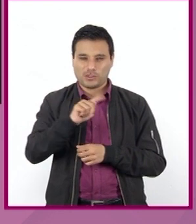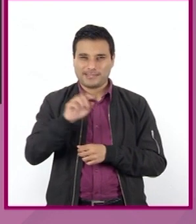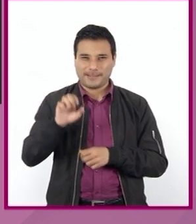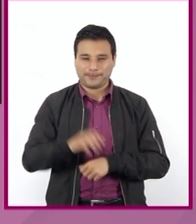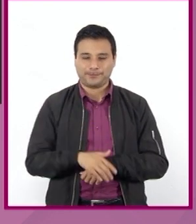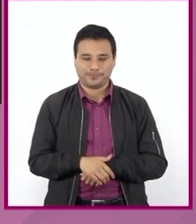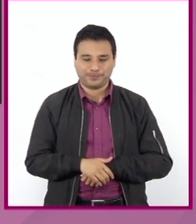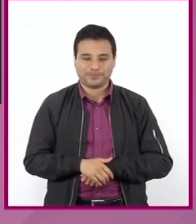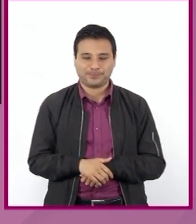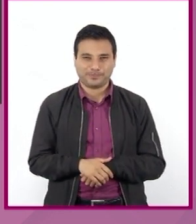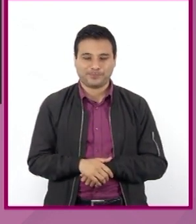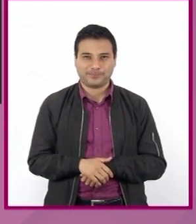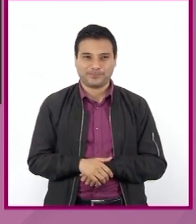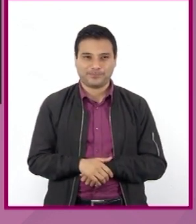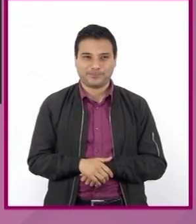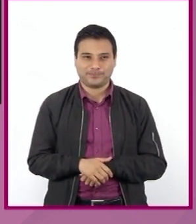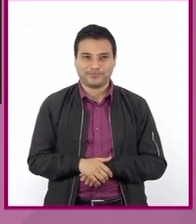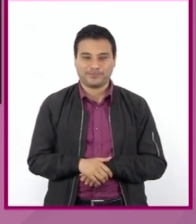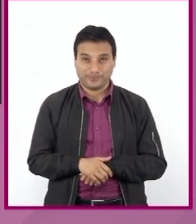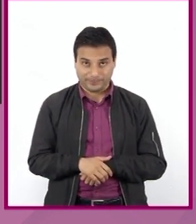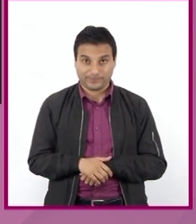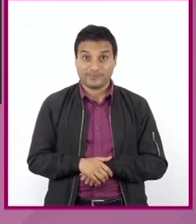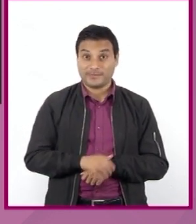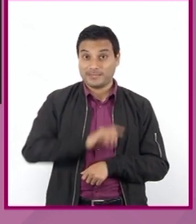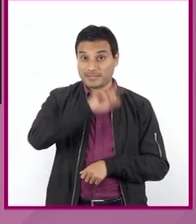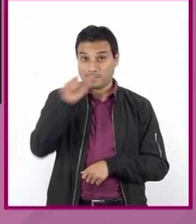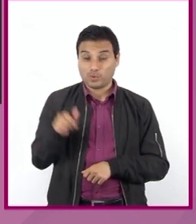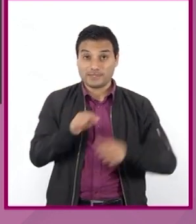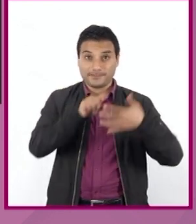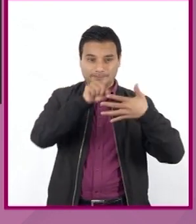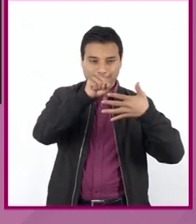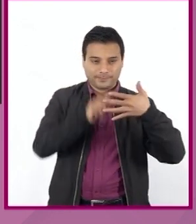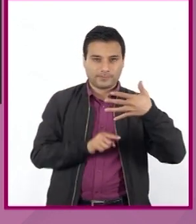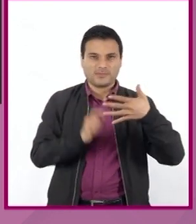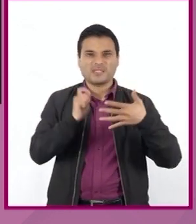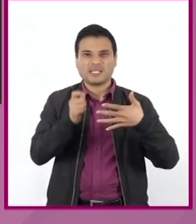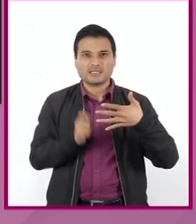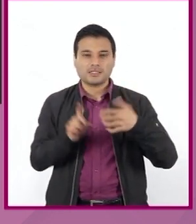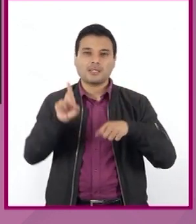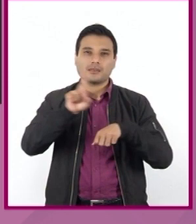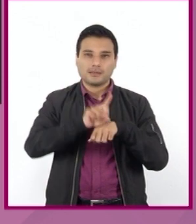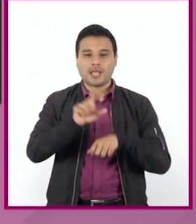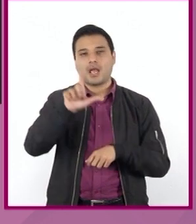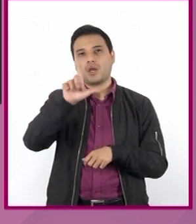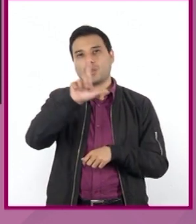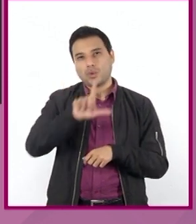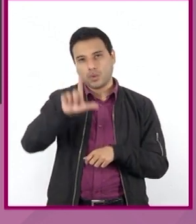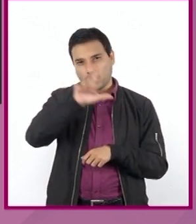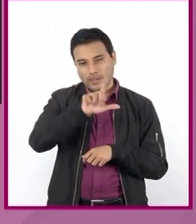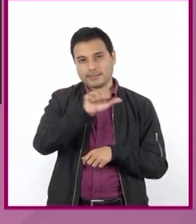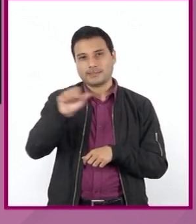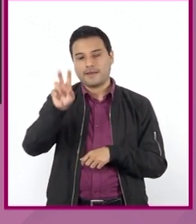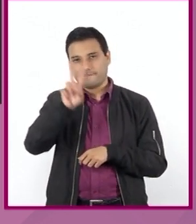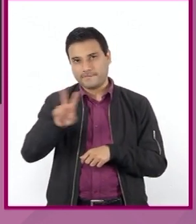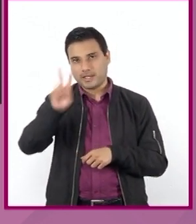helado. Del lado de las filas son los días de la semana que van de lunes al viernes.